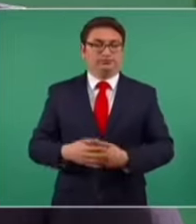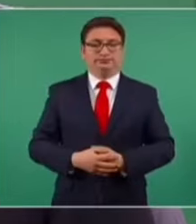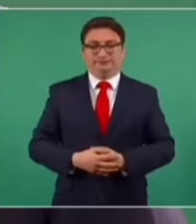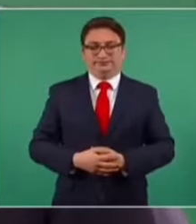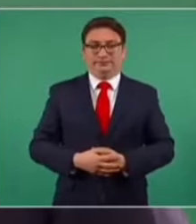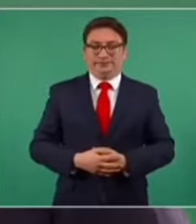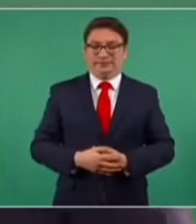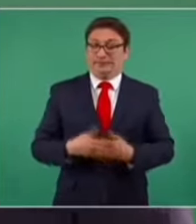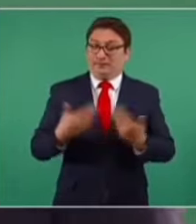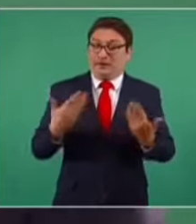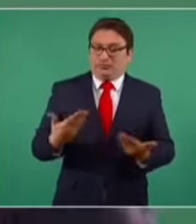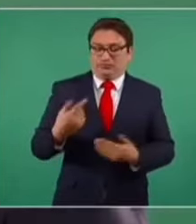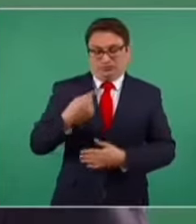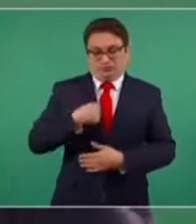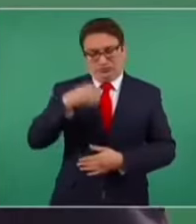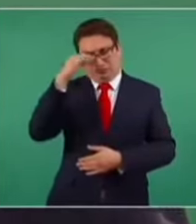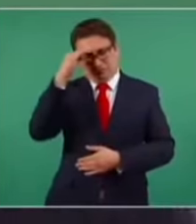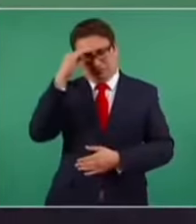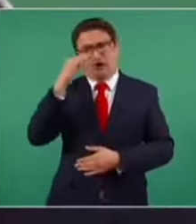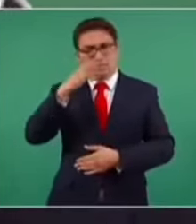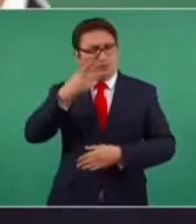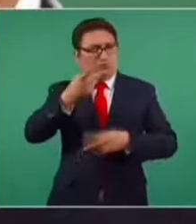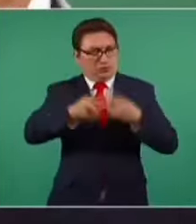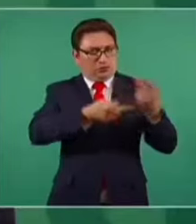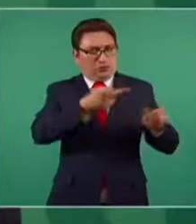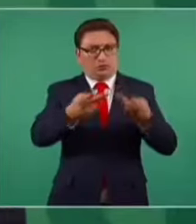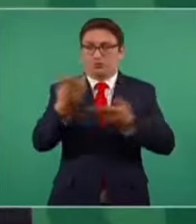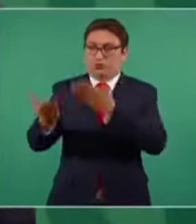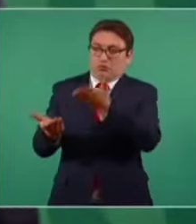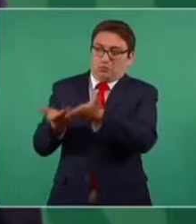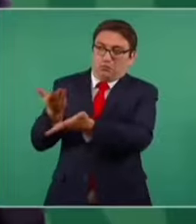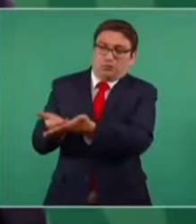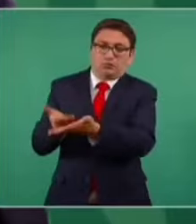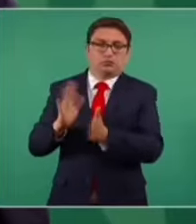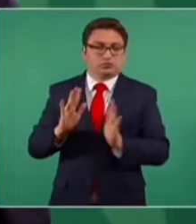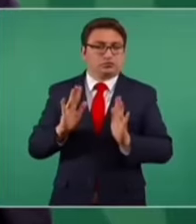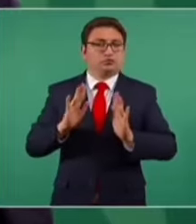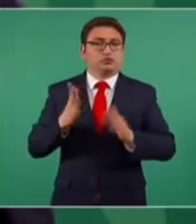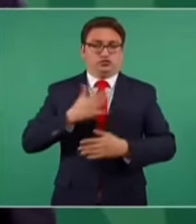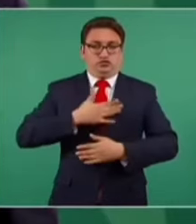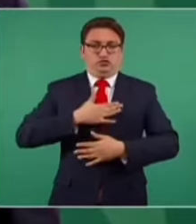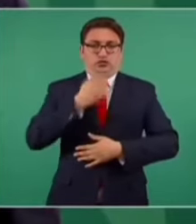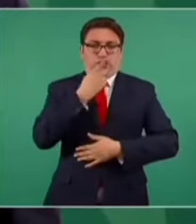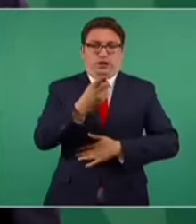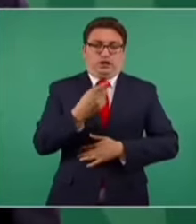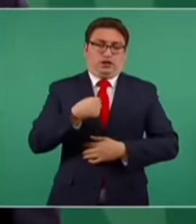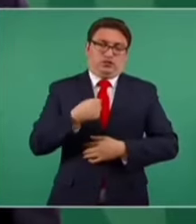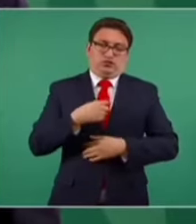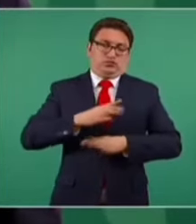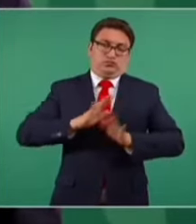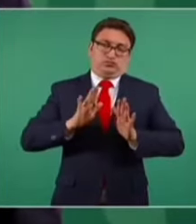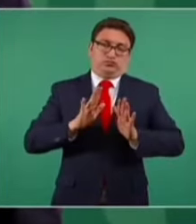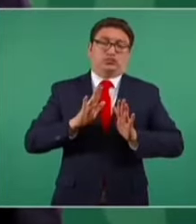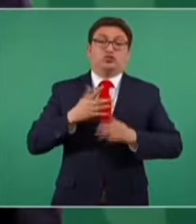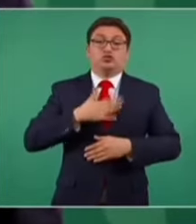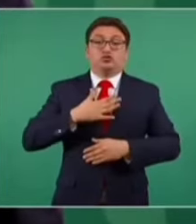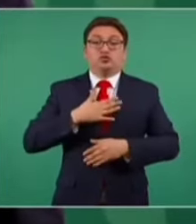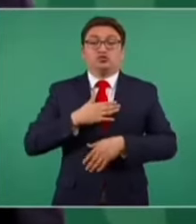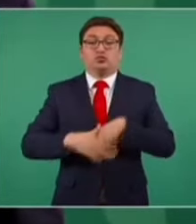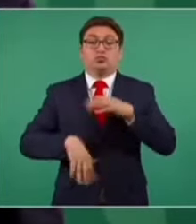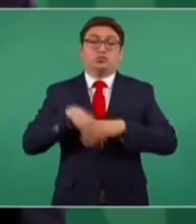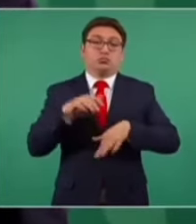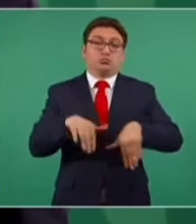Entonces, opté, a ver, va la consulta, yo ya fijé mi postura, lo que creo que conviene